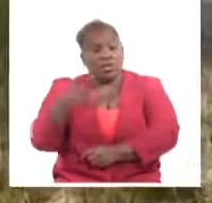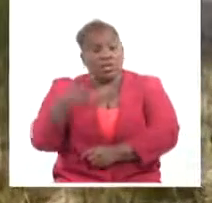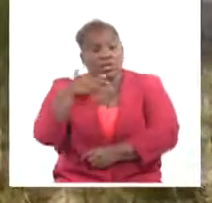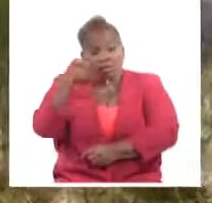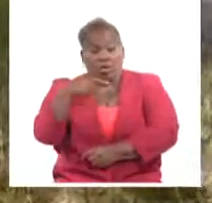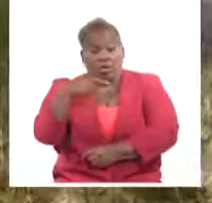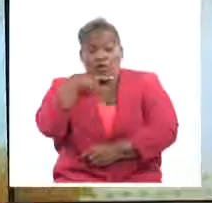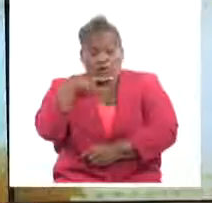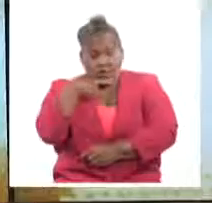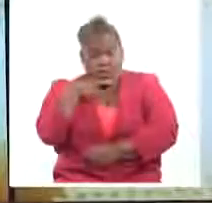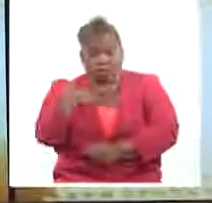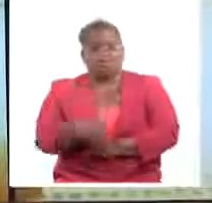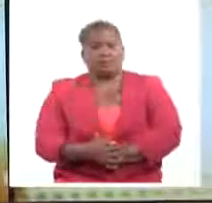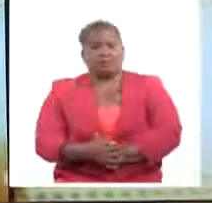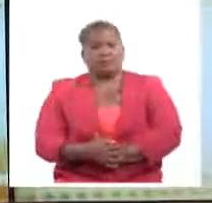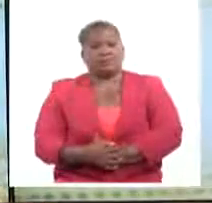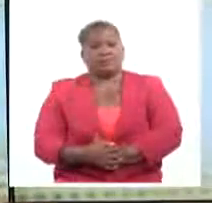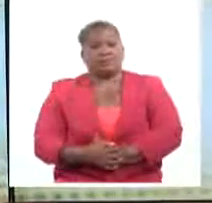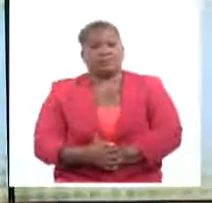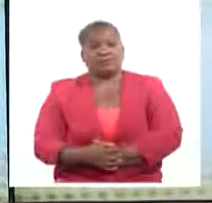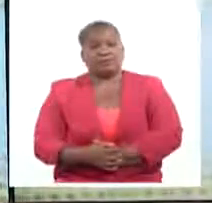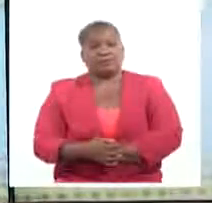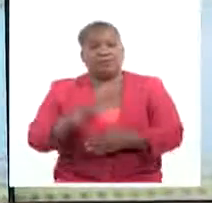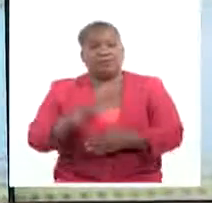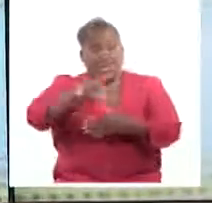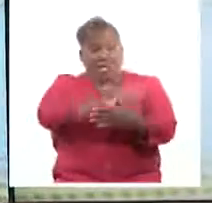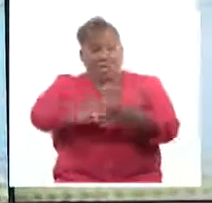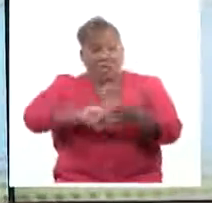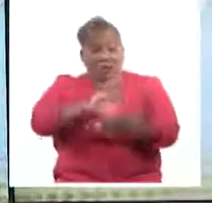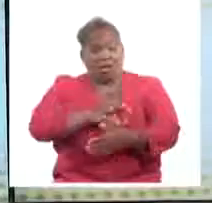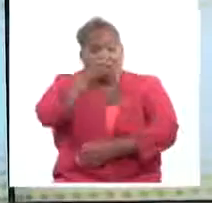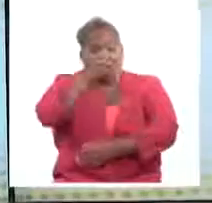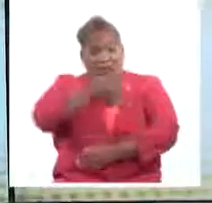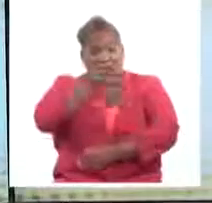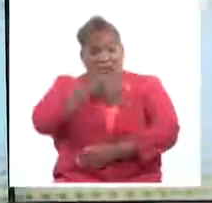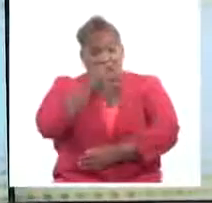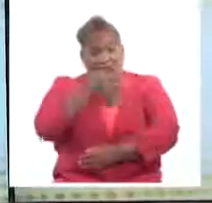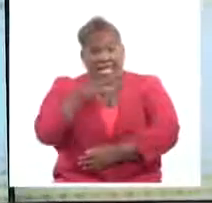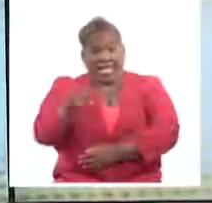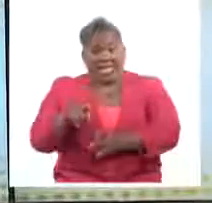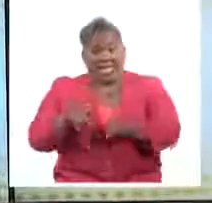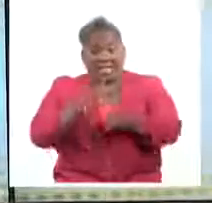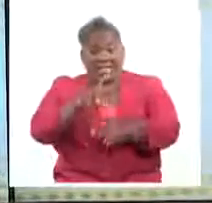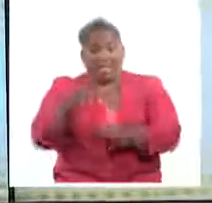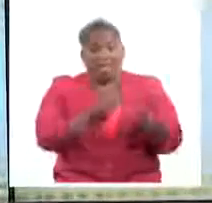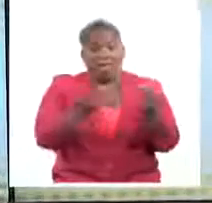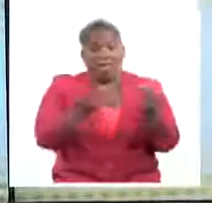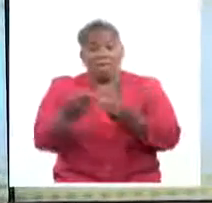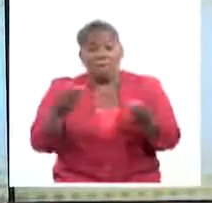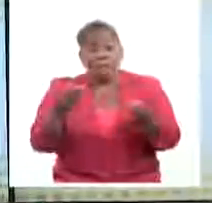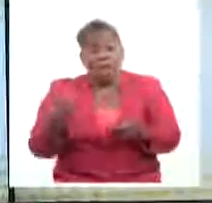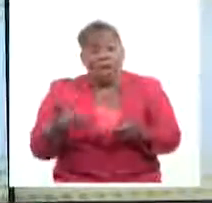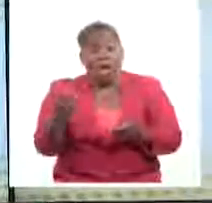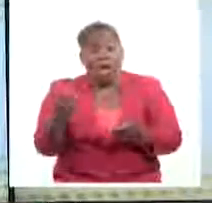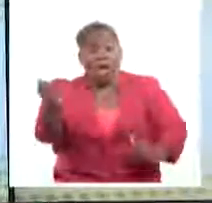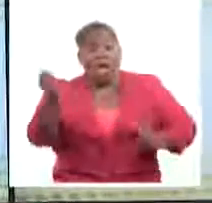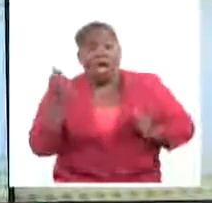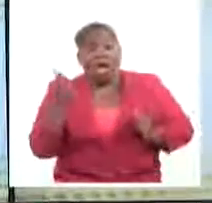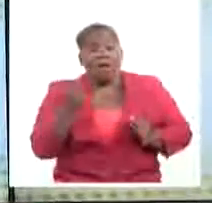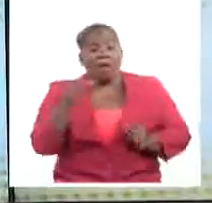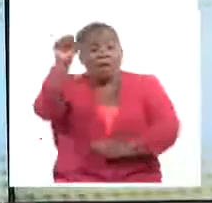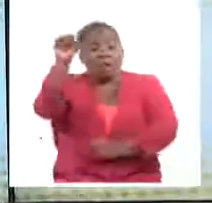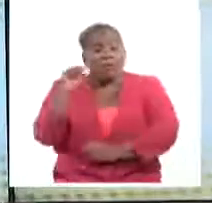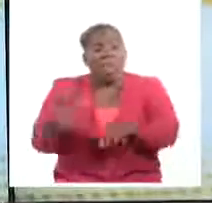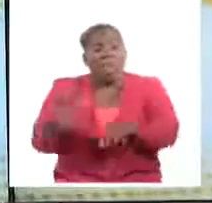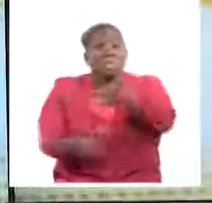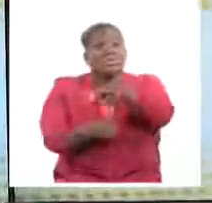rusas. Y desde Latinoamérica también se pronunciaron sobre este tema del envío de armas a Ucrania los presidentes de